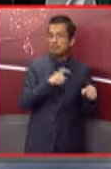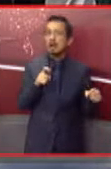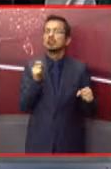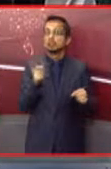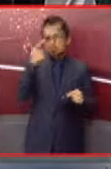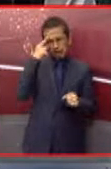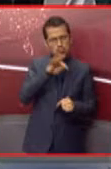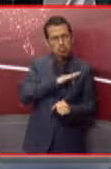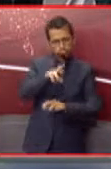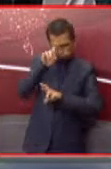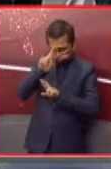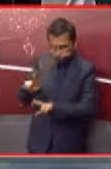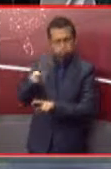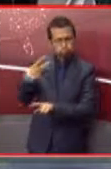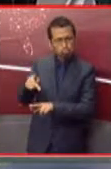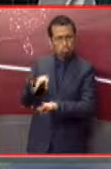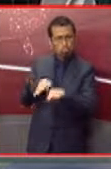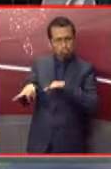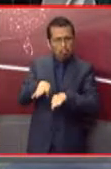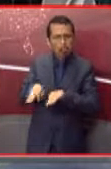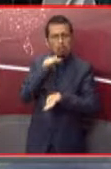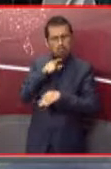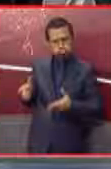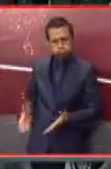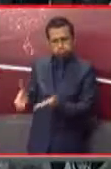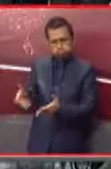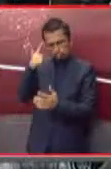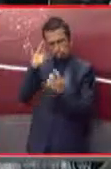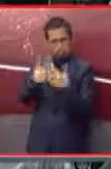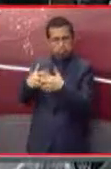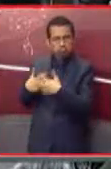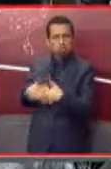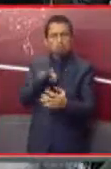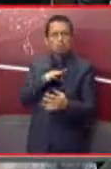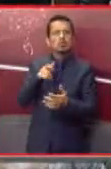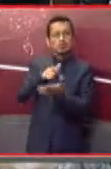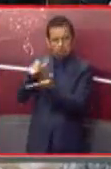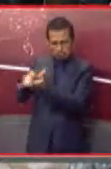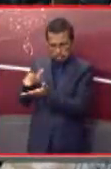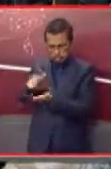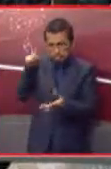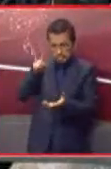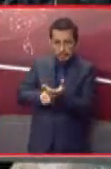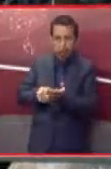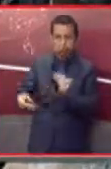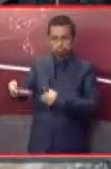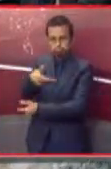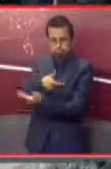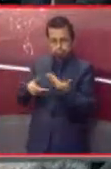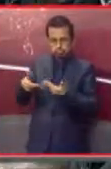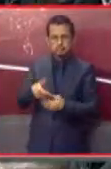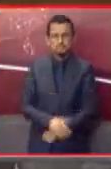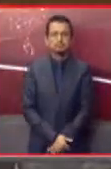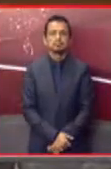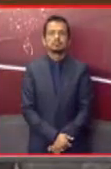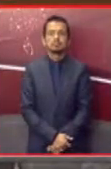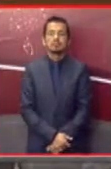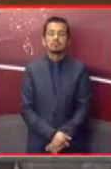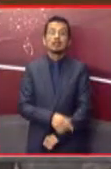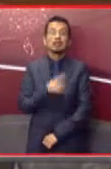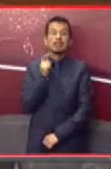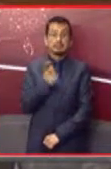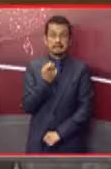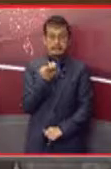laboral y la productividad y se aumenta la capacidad de compra del mercado interno. En síntesis, la